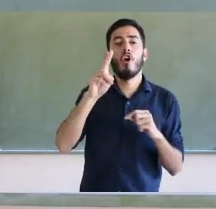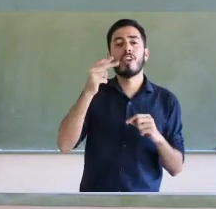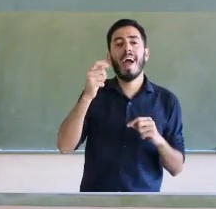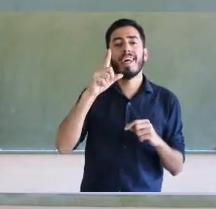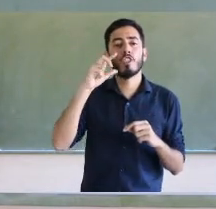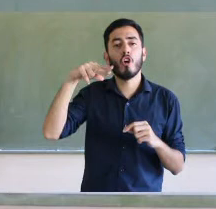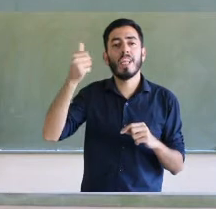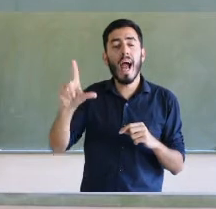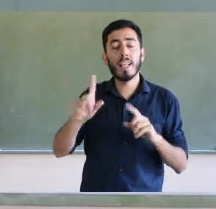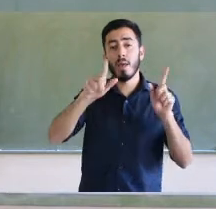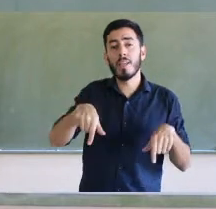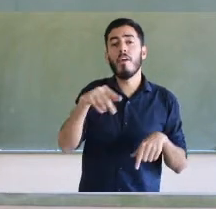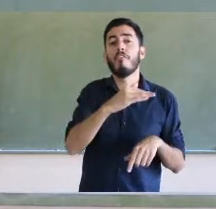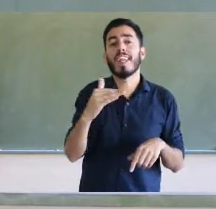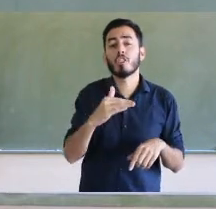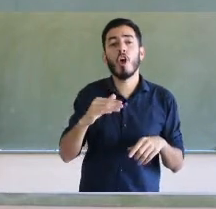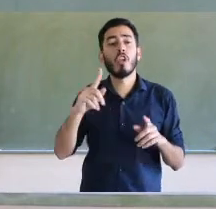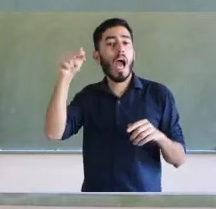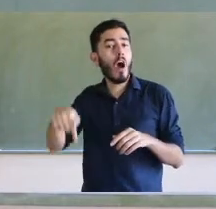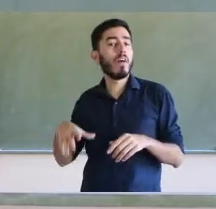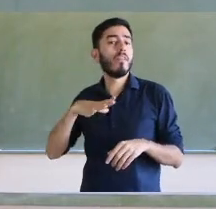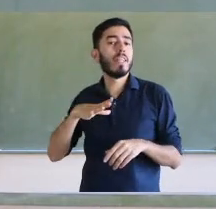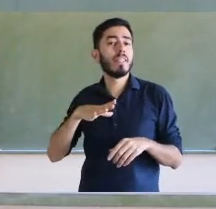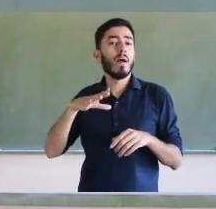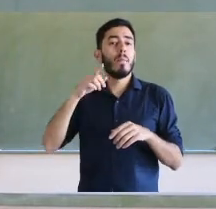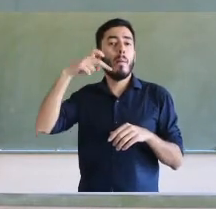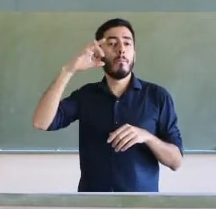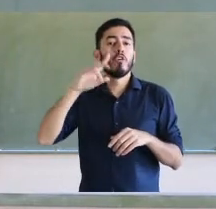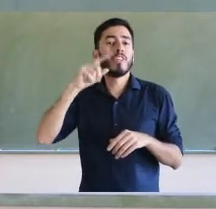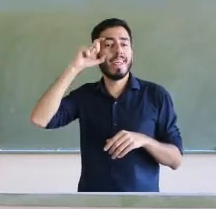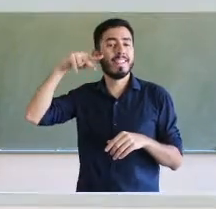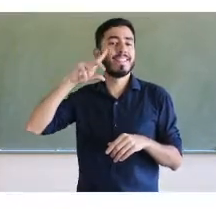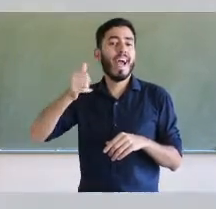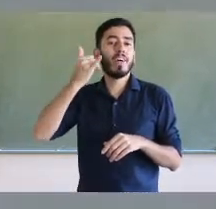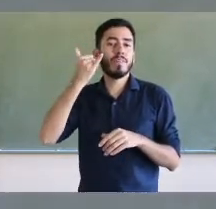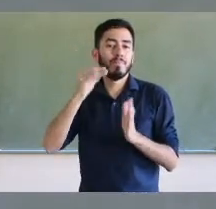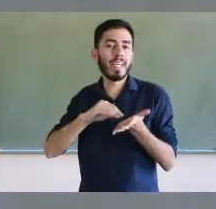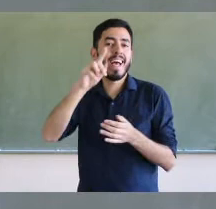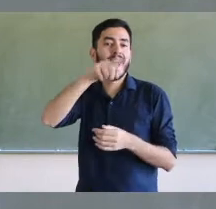fracciones. Vamos a ver ahora lo que son potenciación y radicación de fracciones.